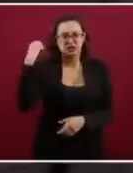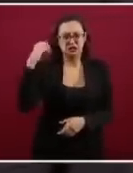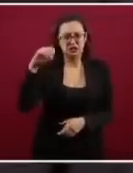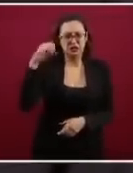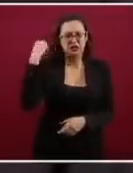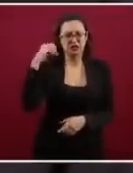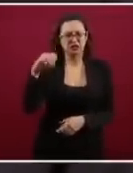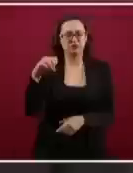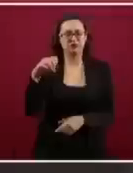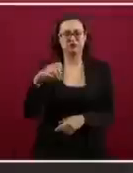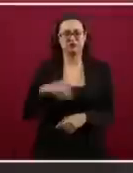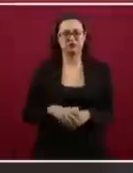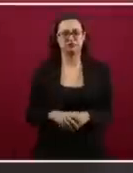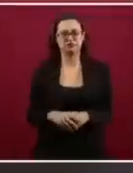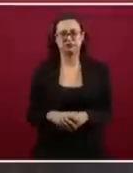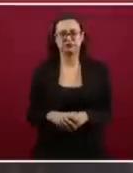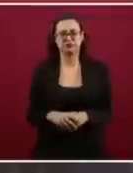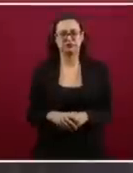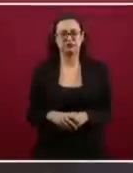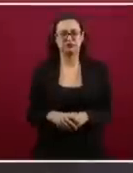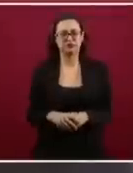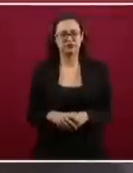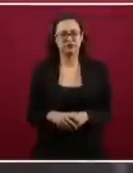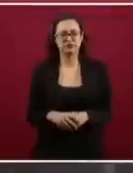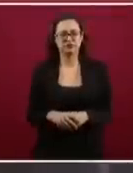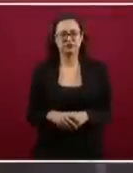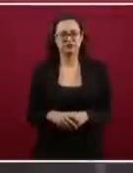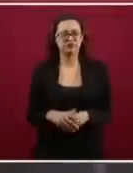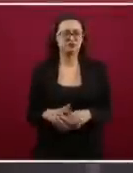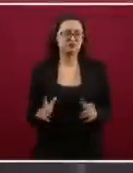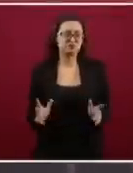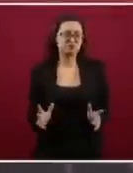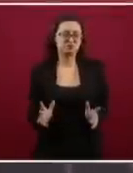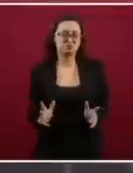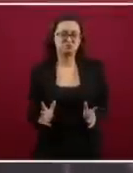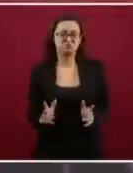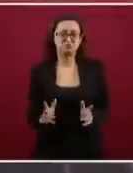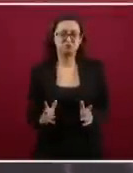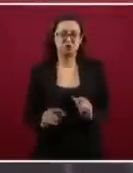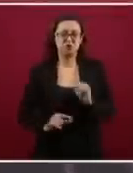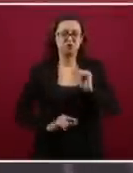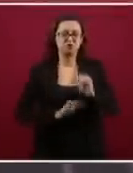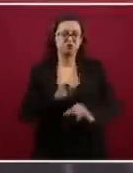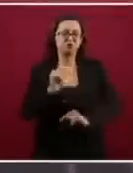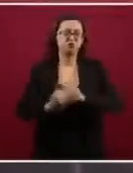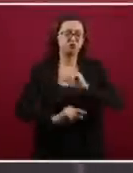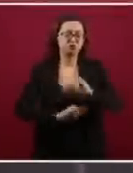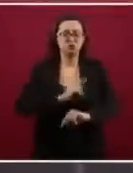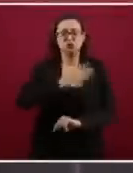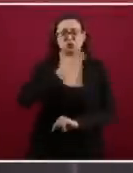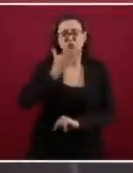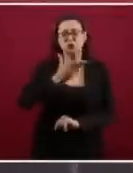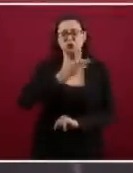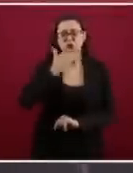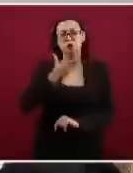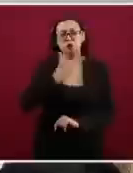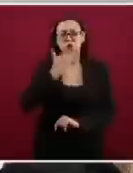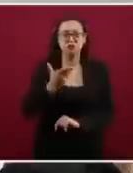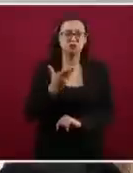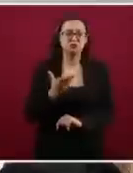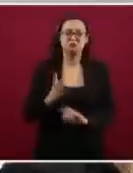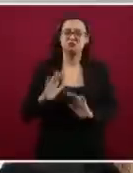Oaxaca, en donde se fue haciendo una costumbre por el abandono a los